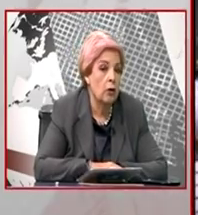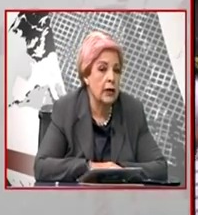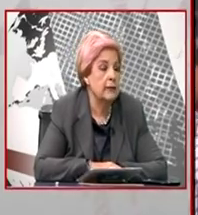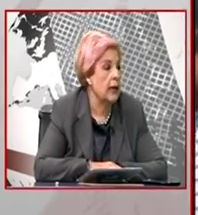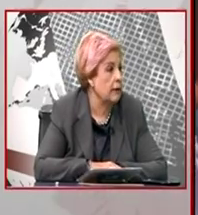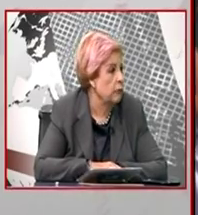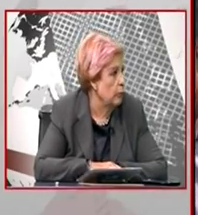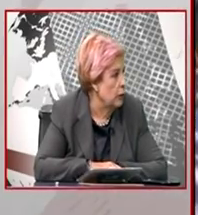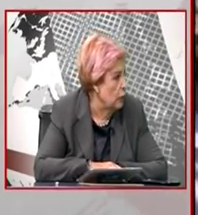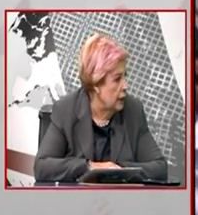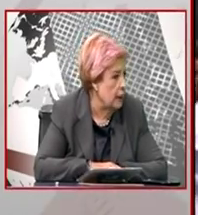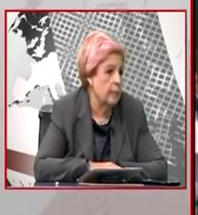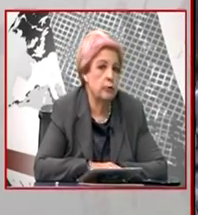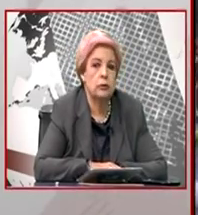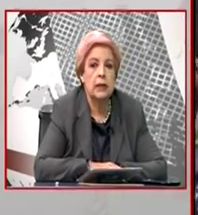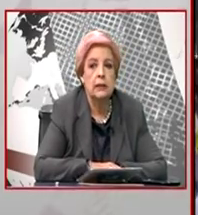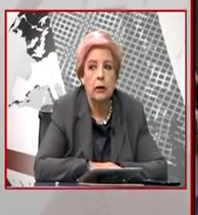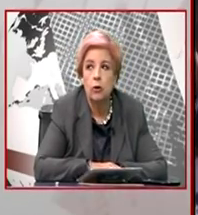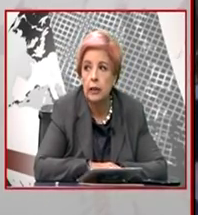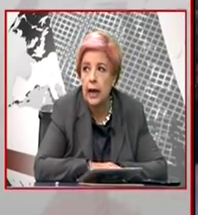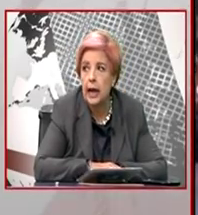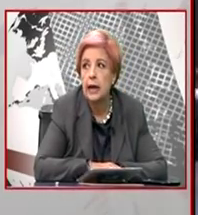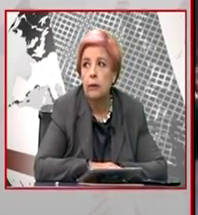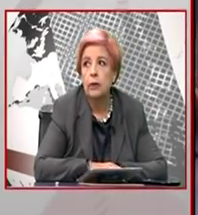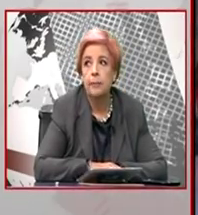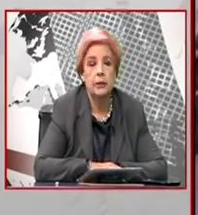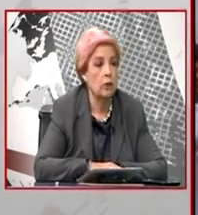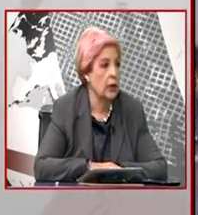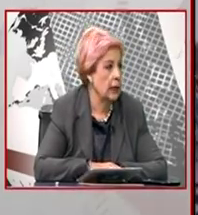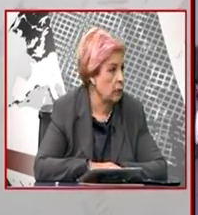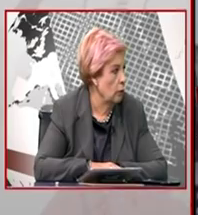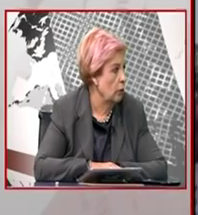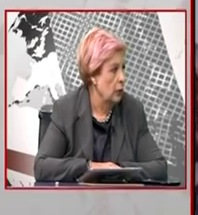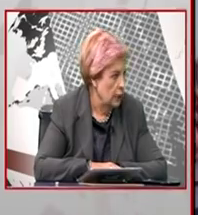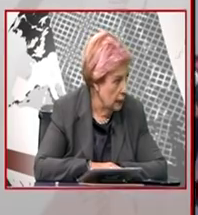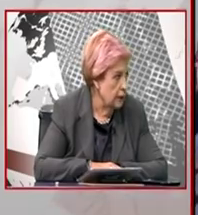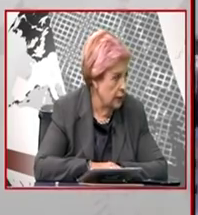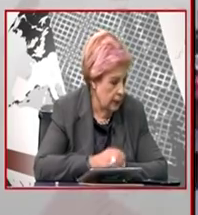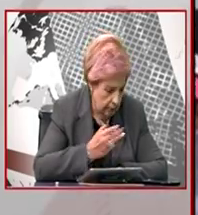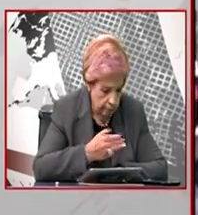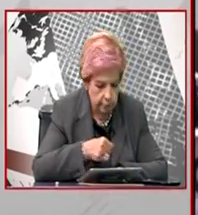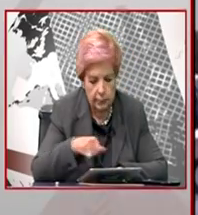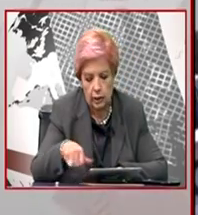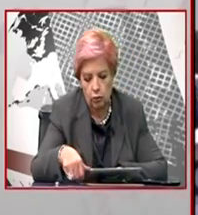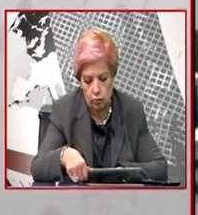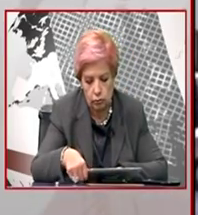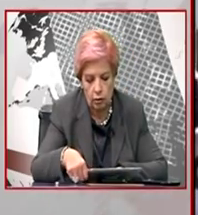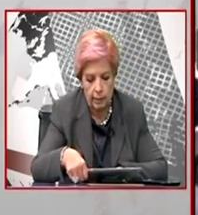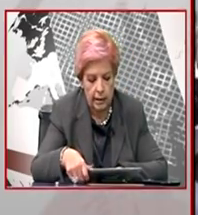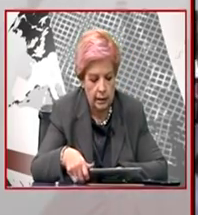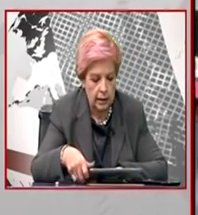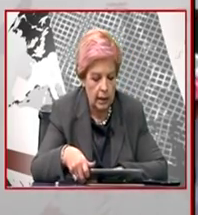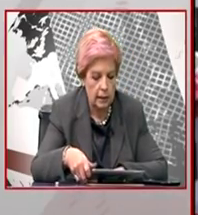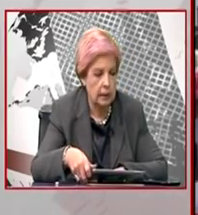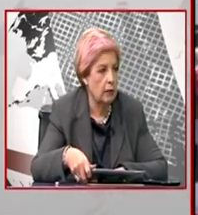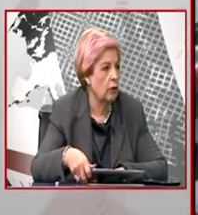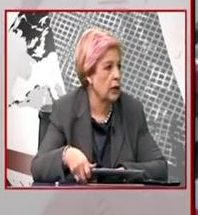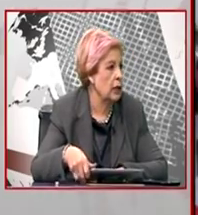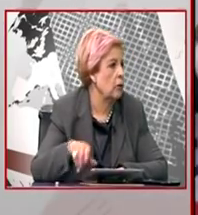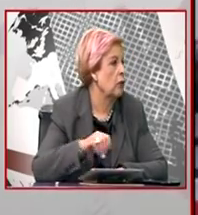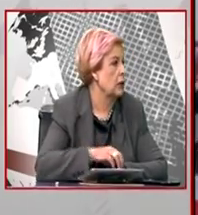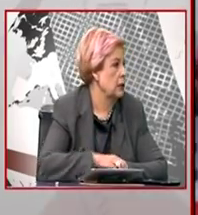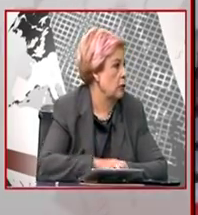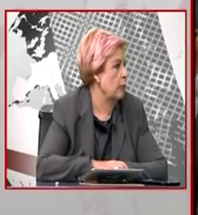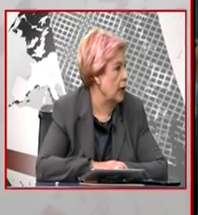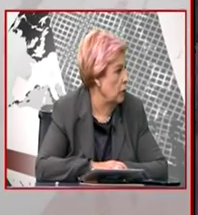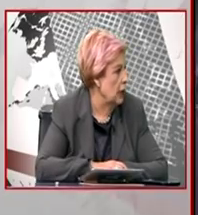pasó con esta reforma educativa pues ustedes recordarán a una persona que yo esté reconozco la valentía de decir lo que